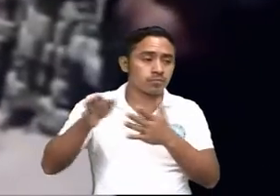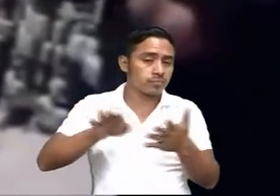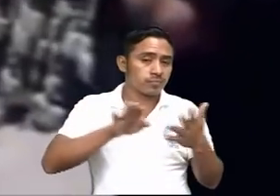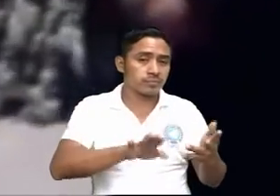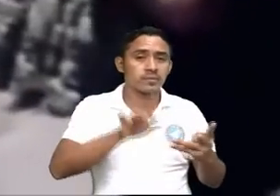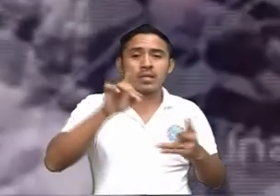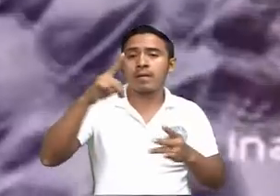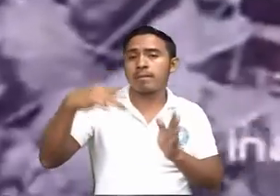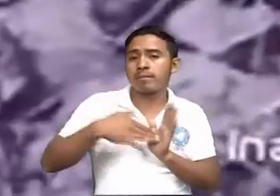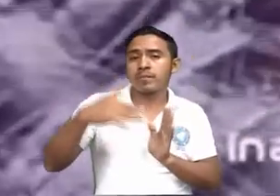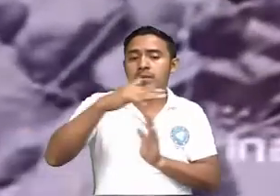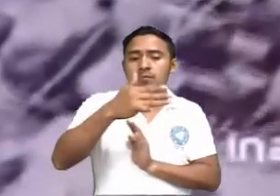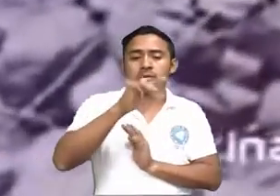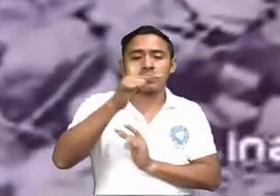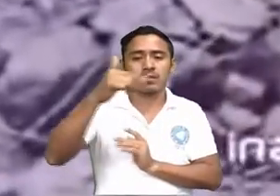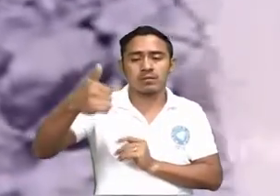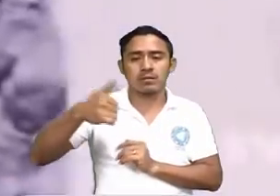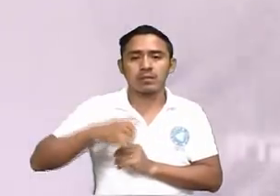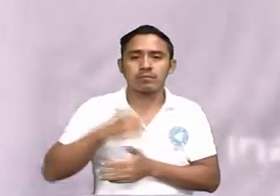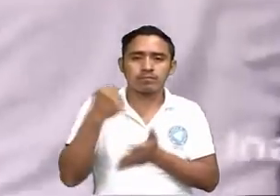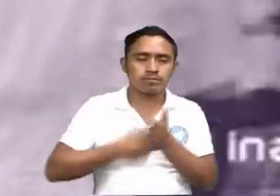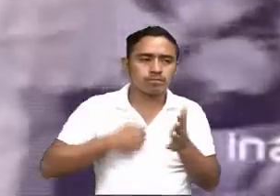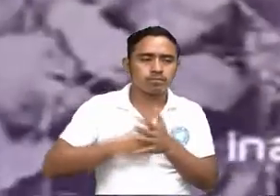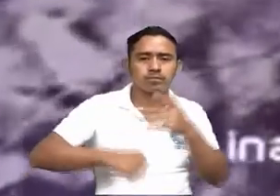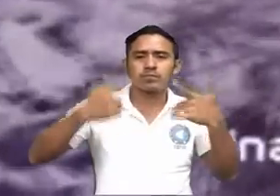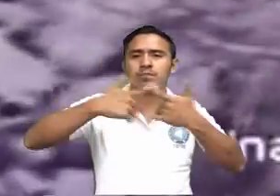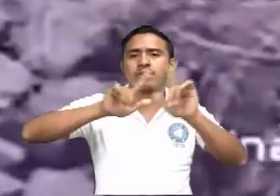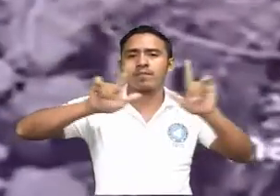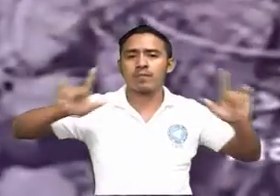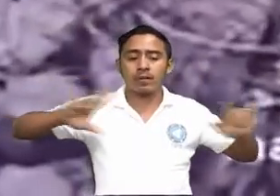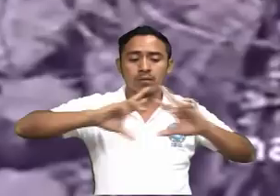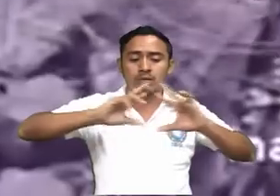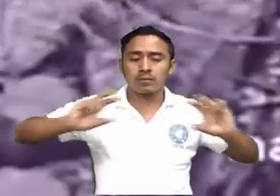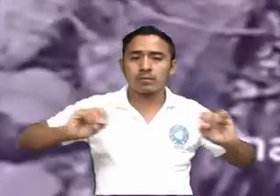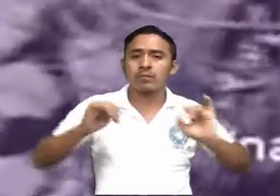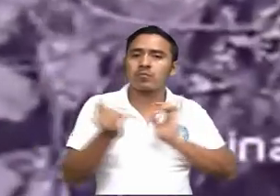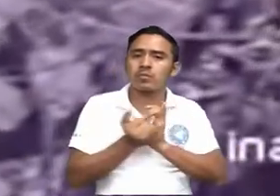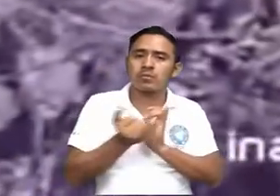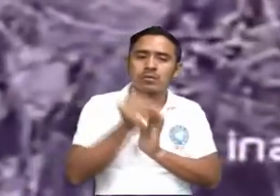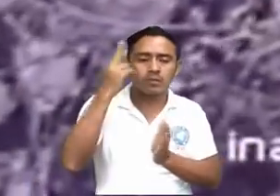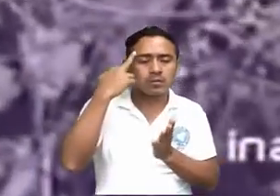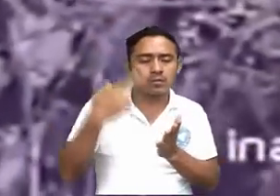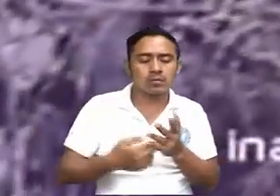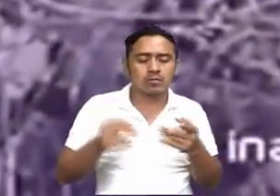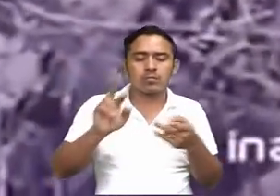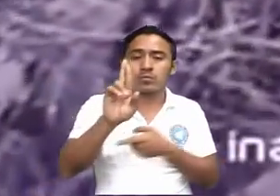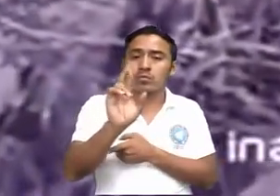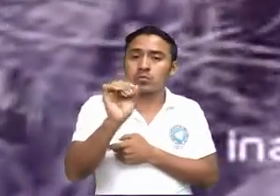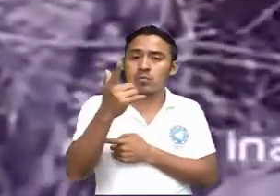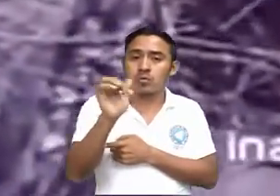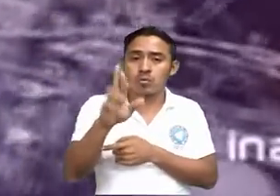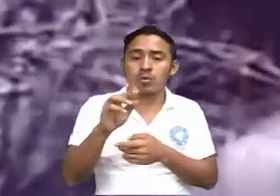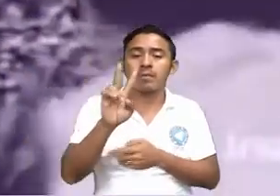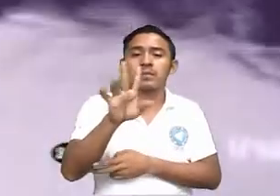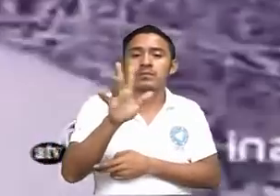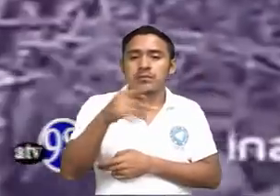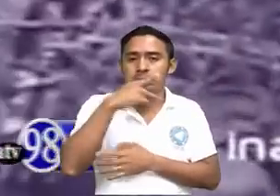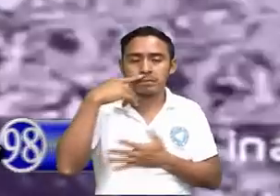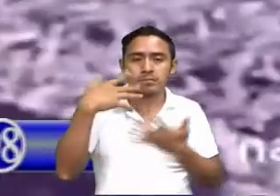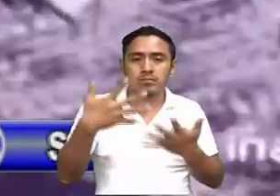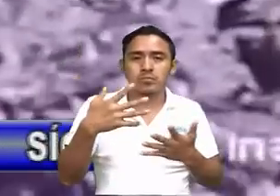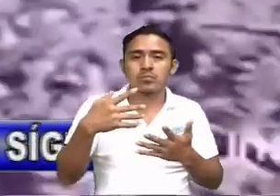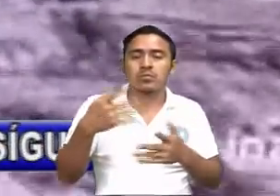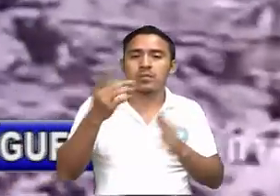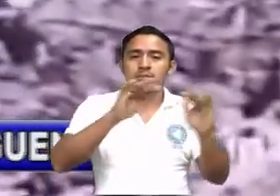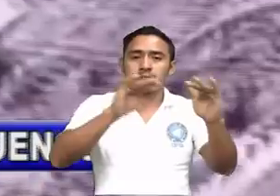en 1976 luchando por la libertad de Nicaragua. También mencionó a Roger Calero, caído el 25 de junio en